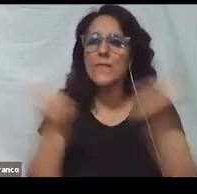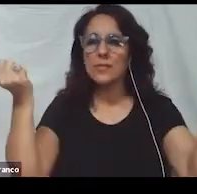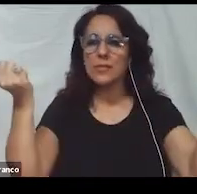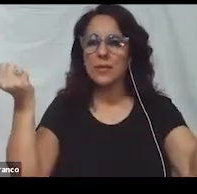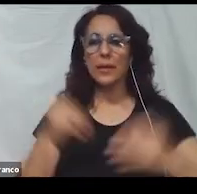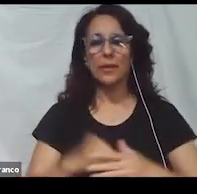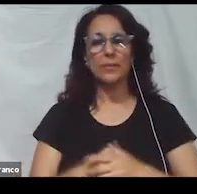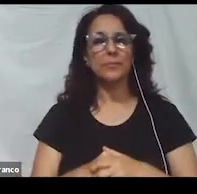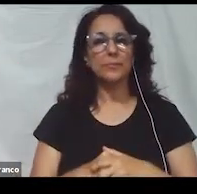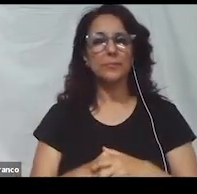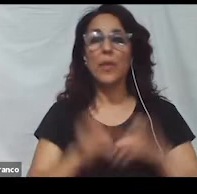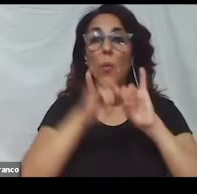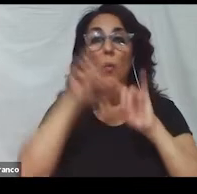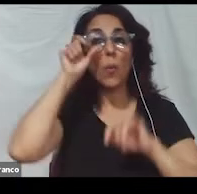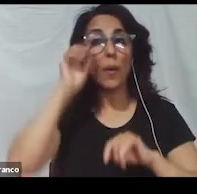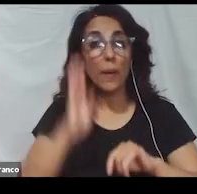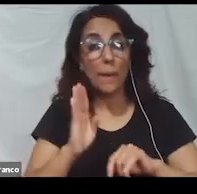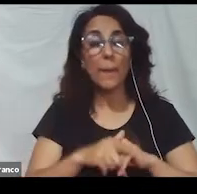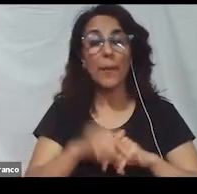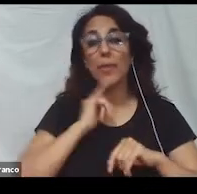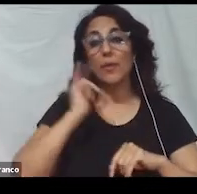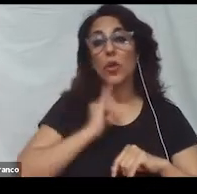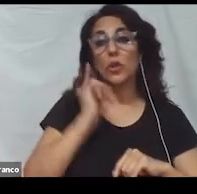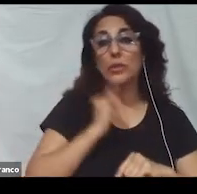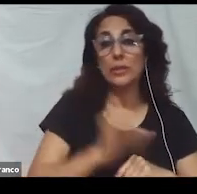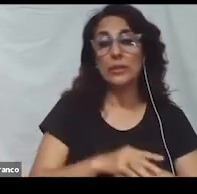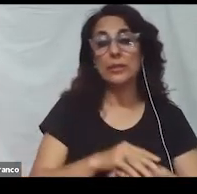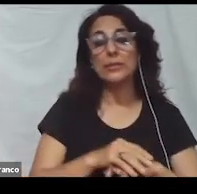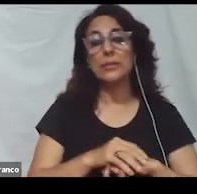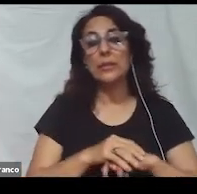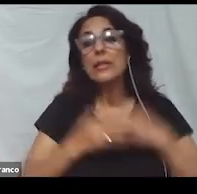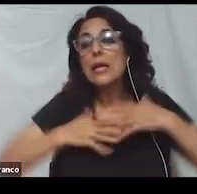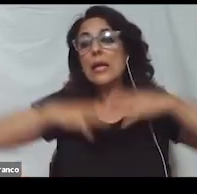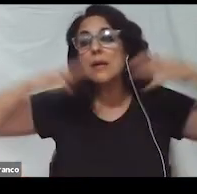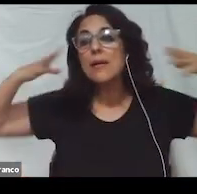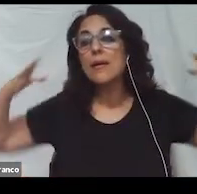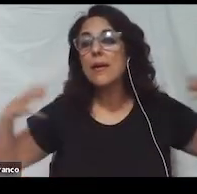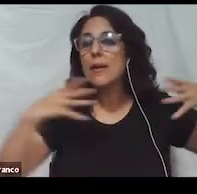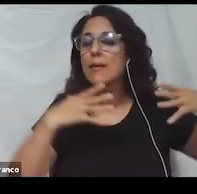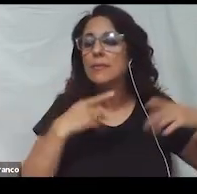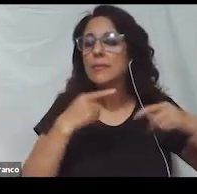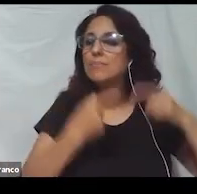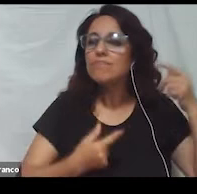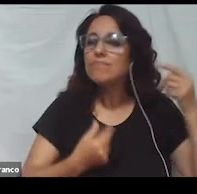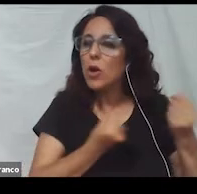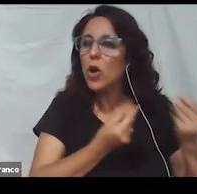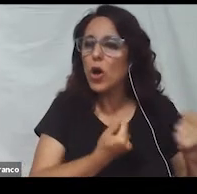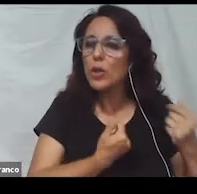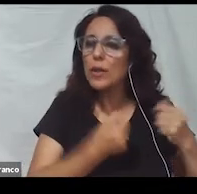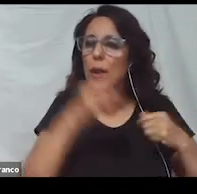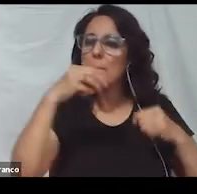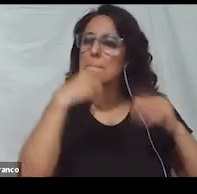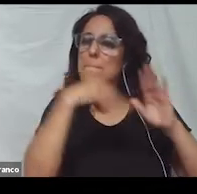esto? Muchas páginas web, sobre todo las de noticias o la de gran cantidad de contenido, tienen